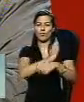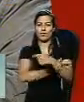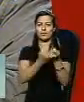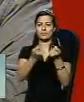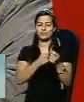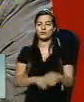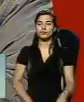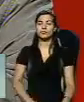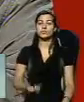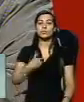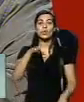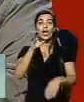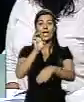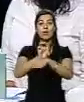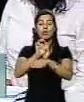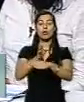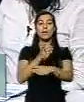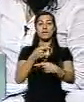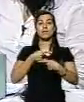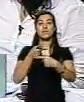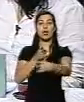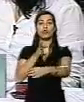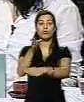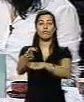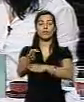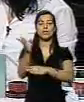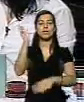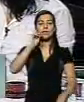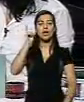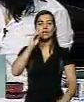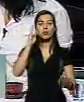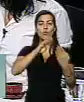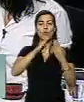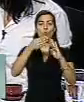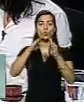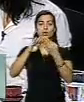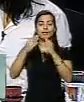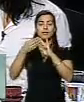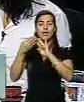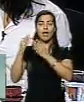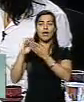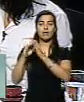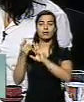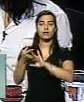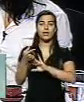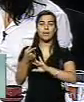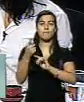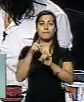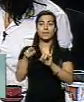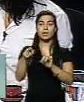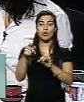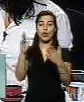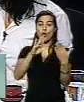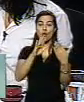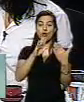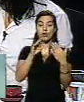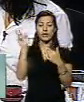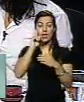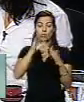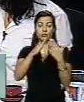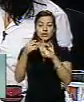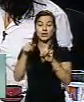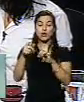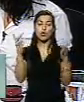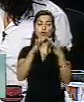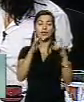llevaron y me invitaron a una emisora comunitaria, pero estaba en contacto al mismo tiempo con emisoras